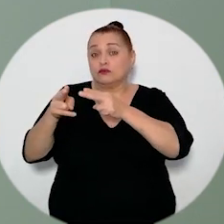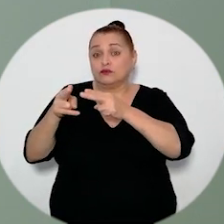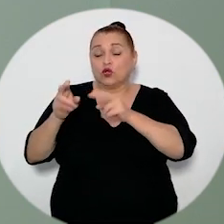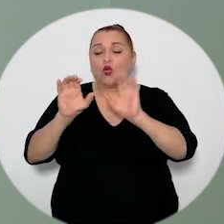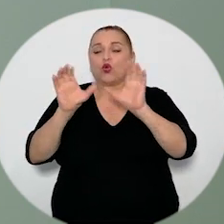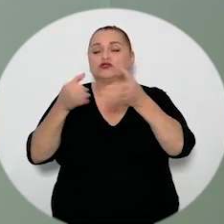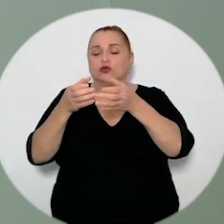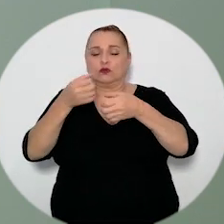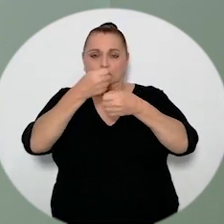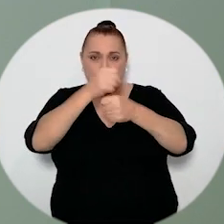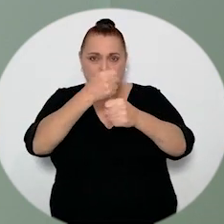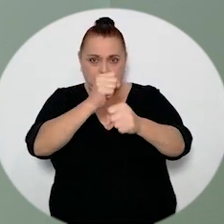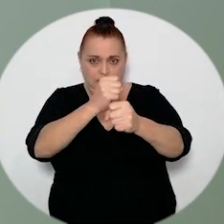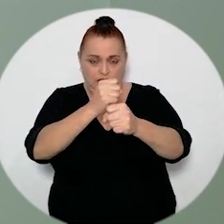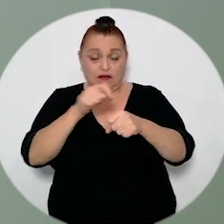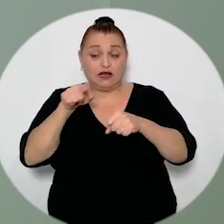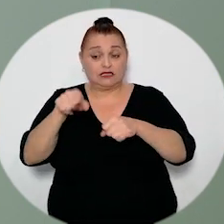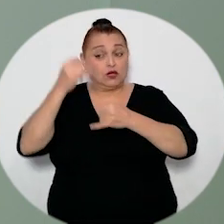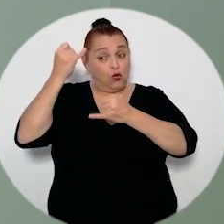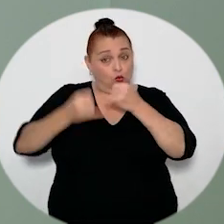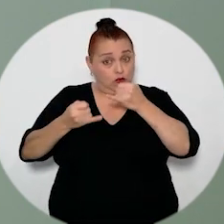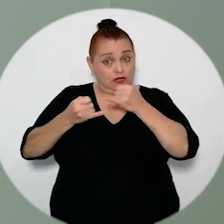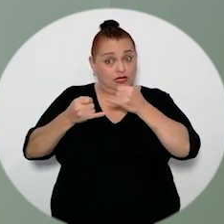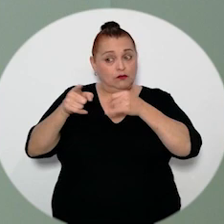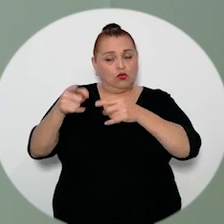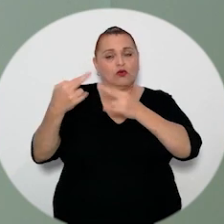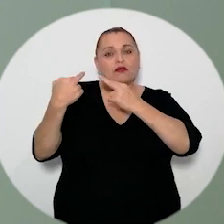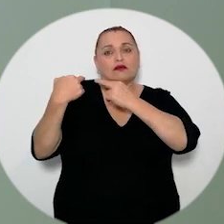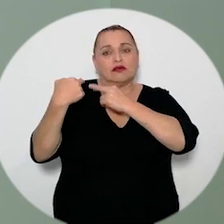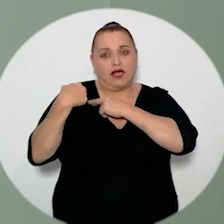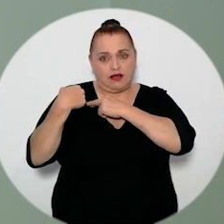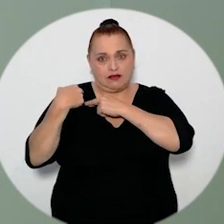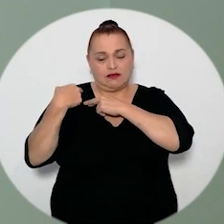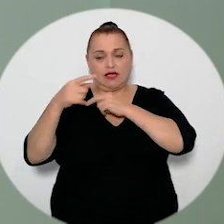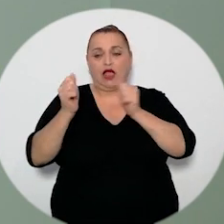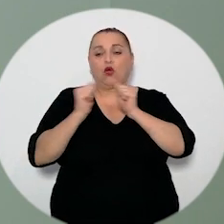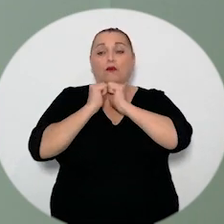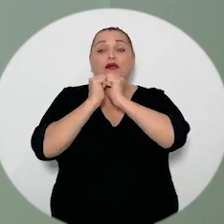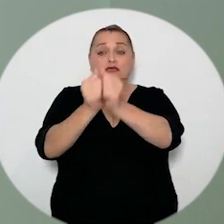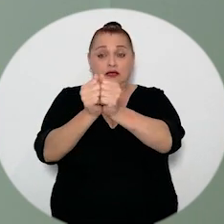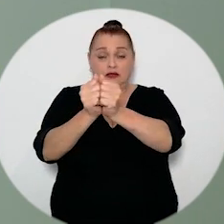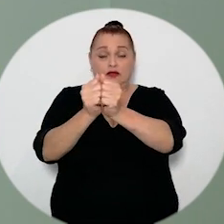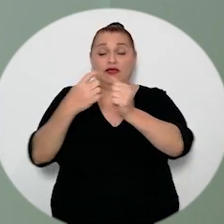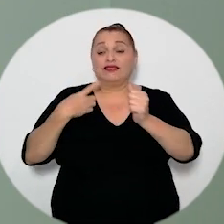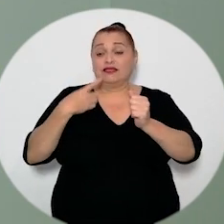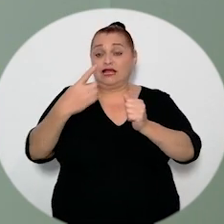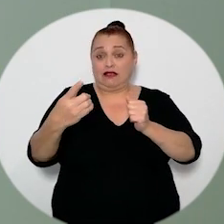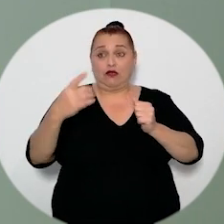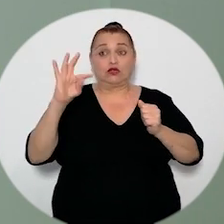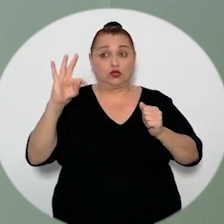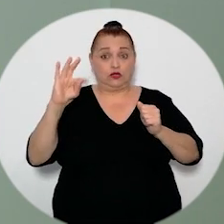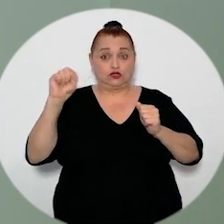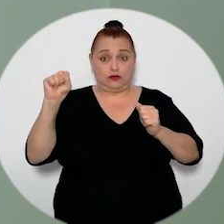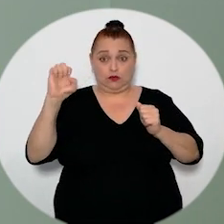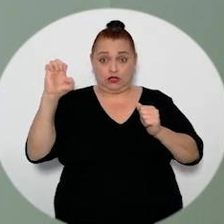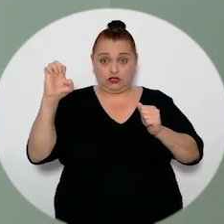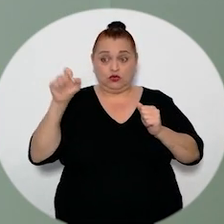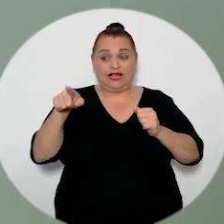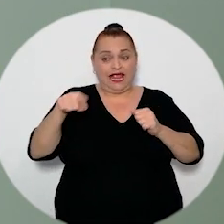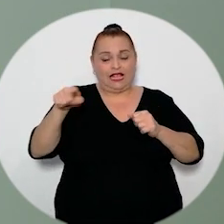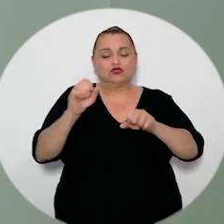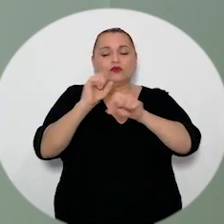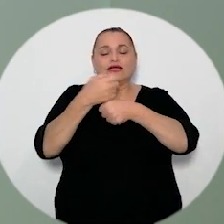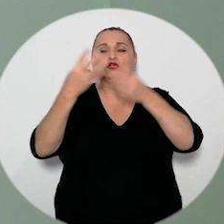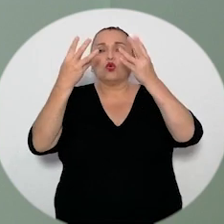al Consejo Municipal. Este último órgano se encarga, con el acompañamiento de los delegados del TSE,